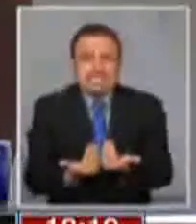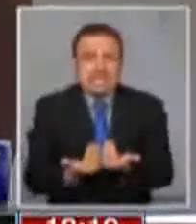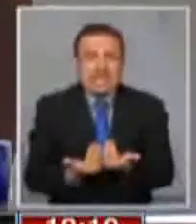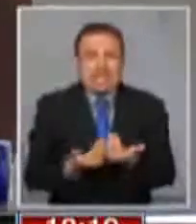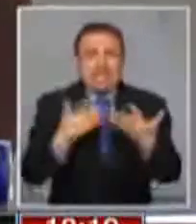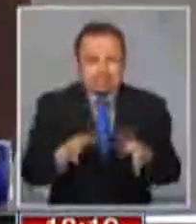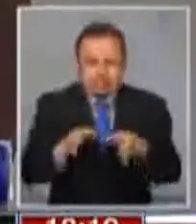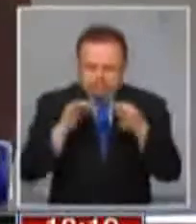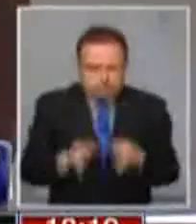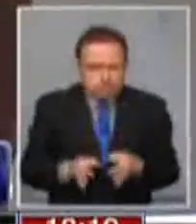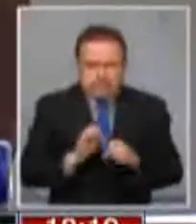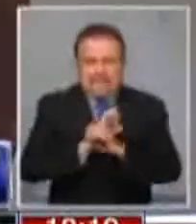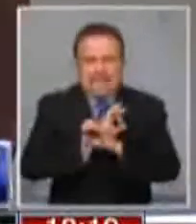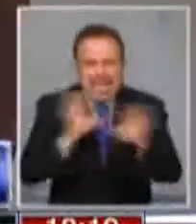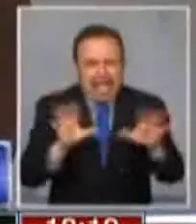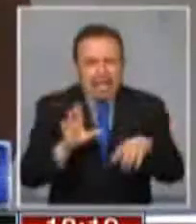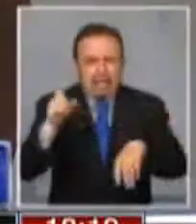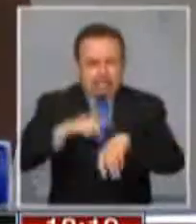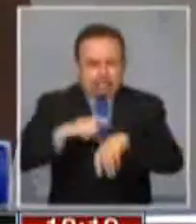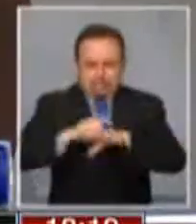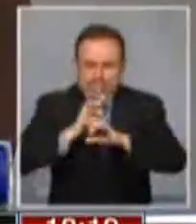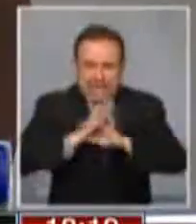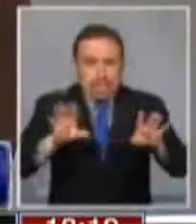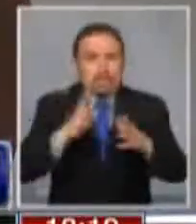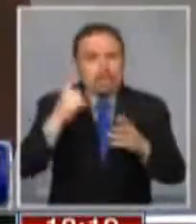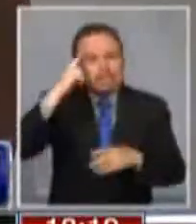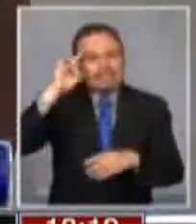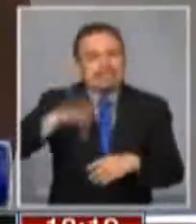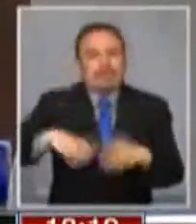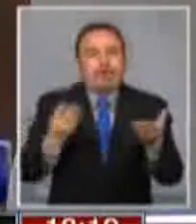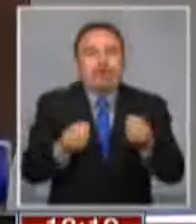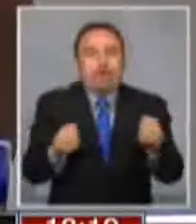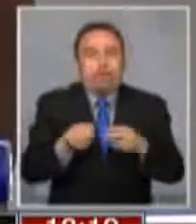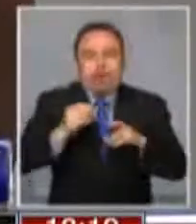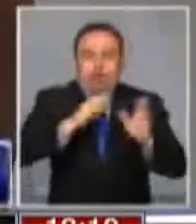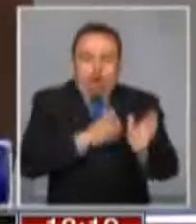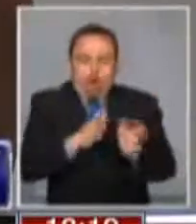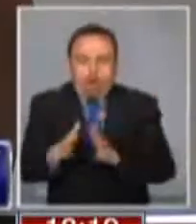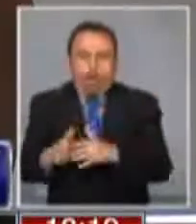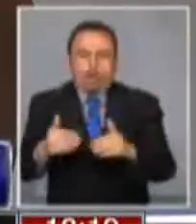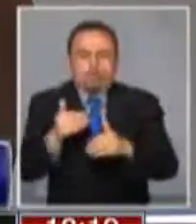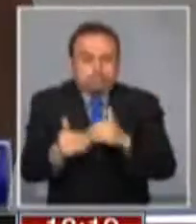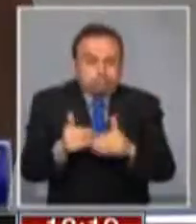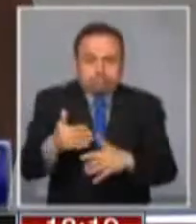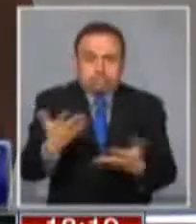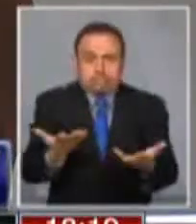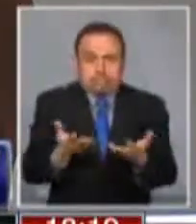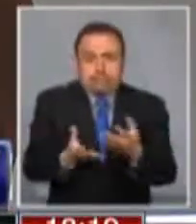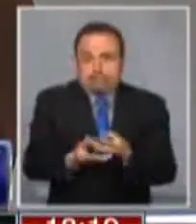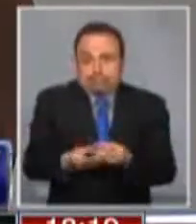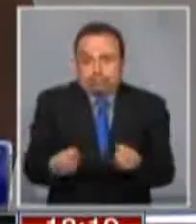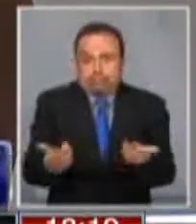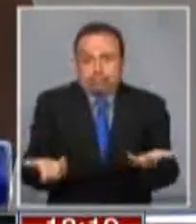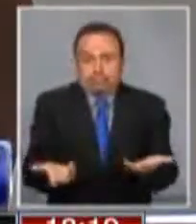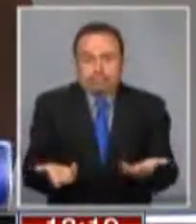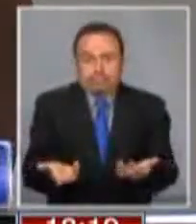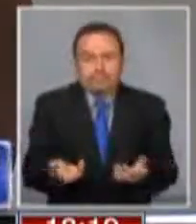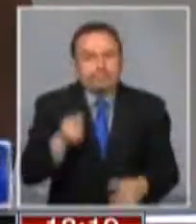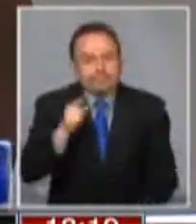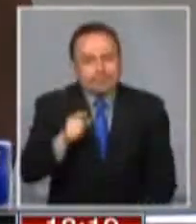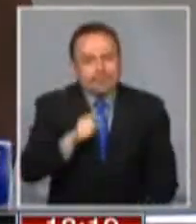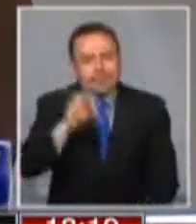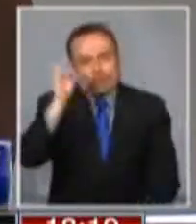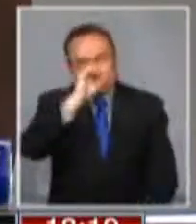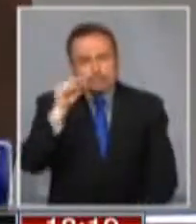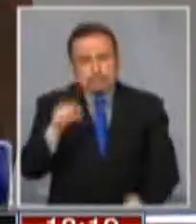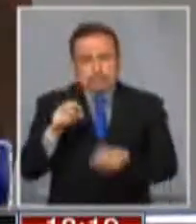medidas concretas, claras, con tiempos claros para saber cómo nos vamos a resolver esto. Y eso nos parece que